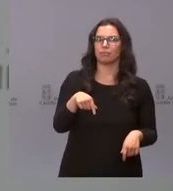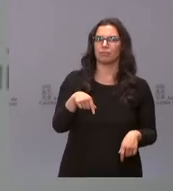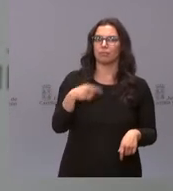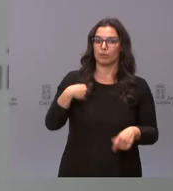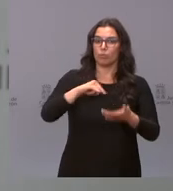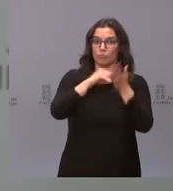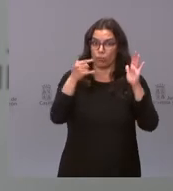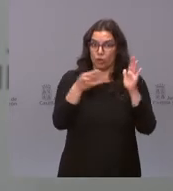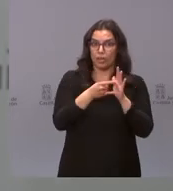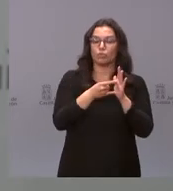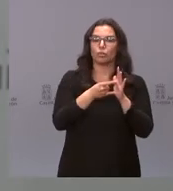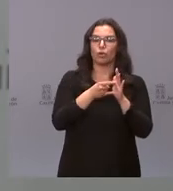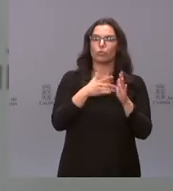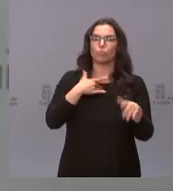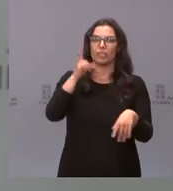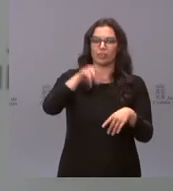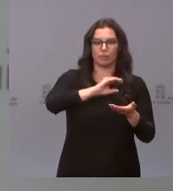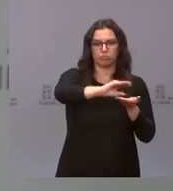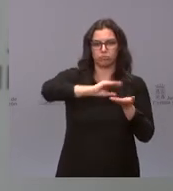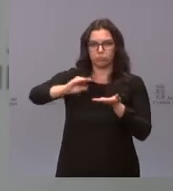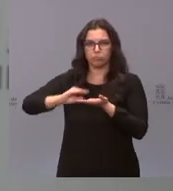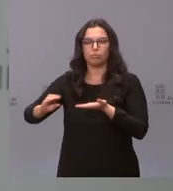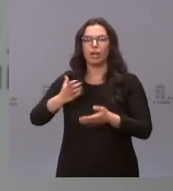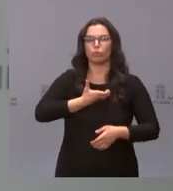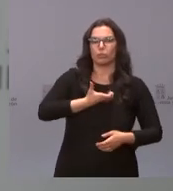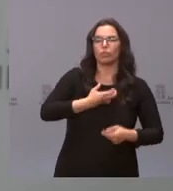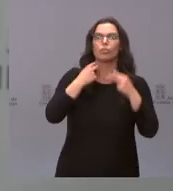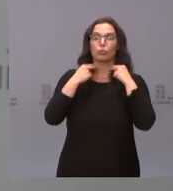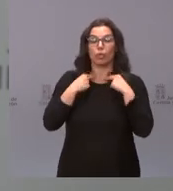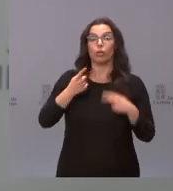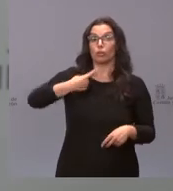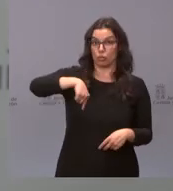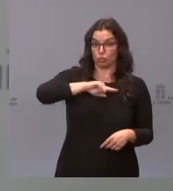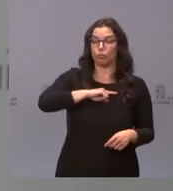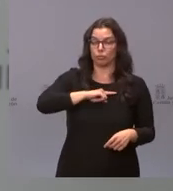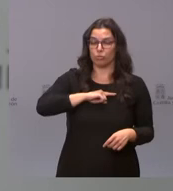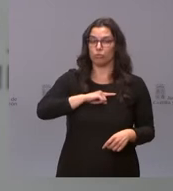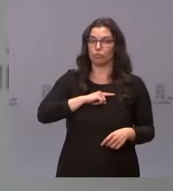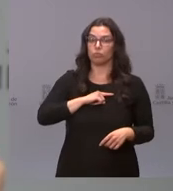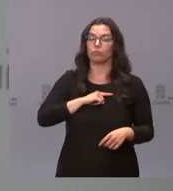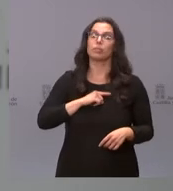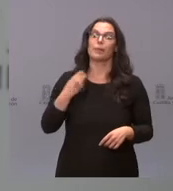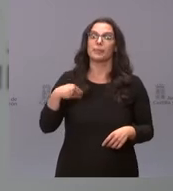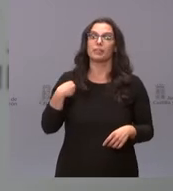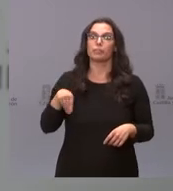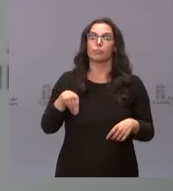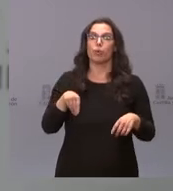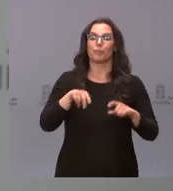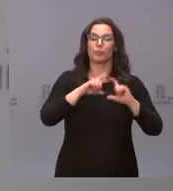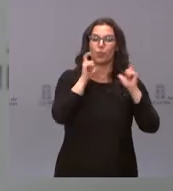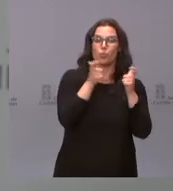proyectos puedan llegar a las corporaciones locales de hecho nosotros tenemos una de las tres mesas especializadas